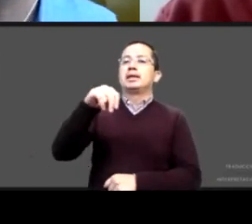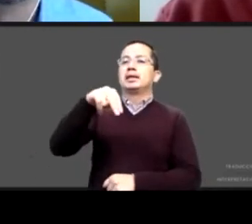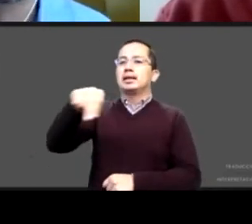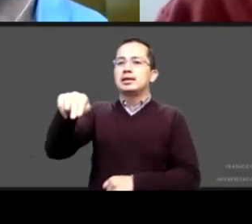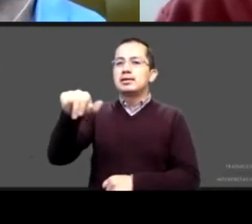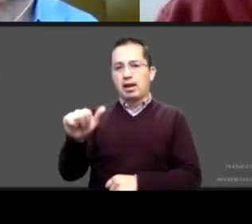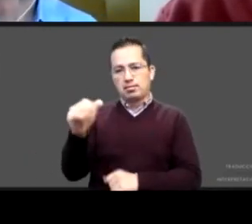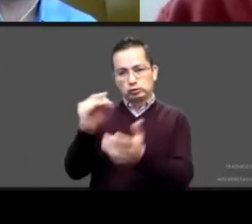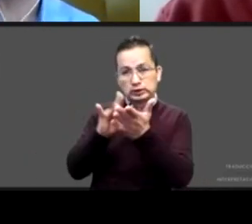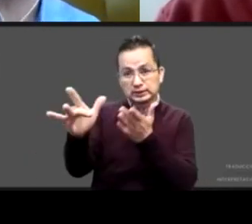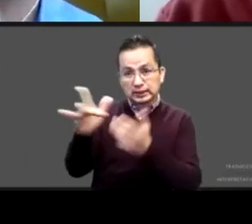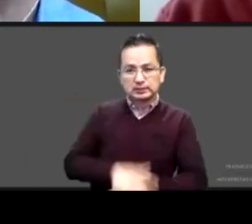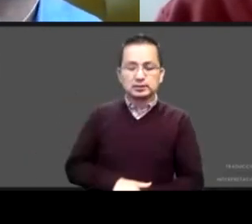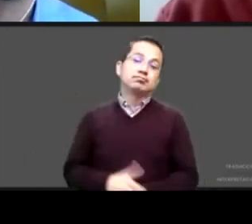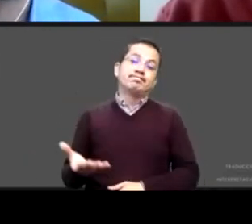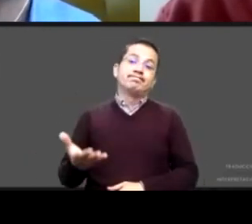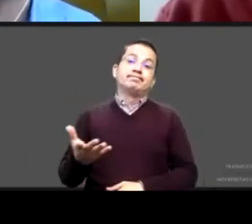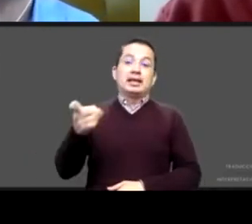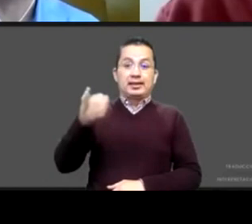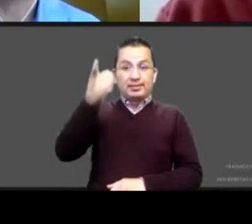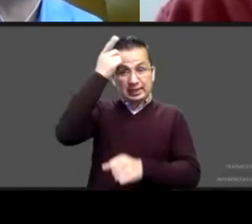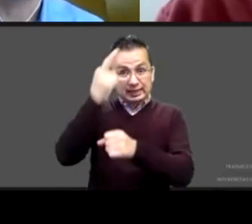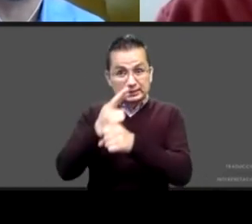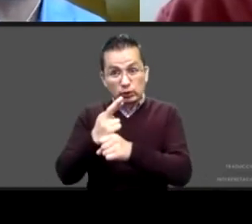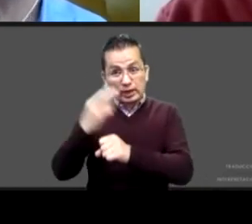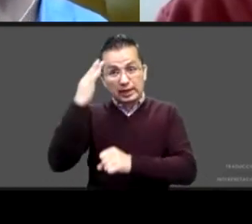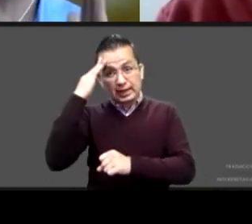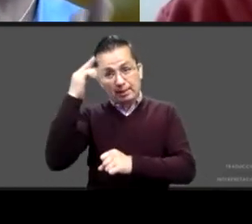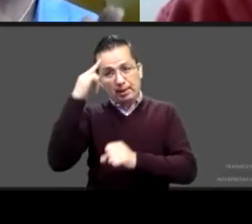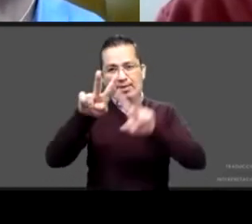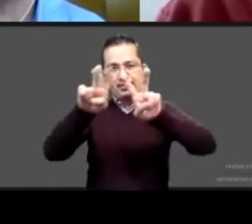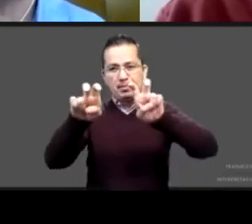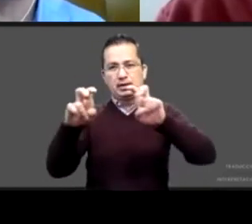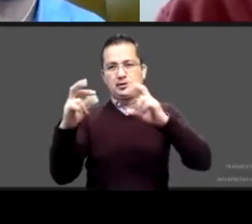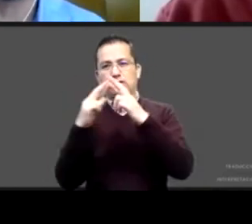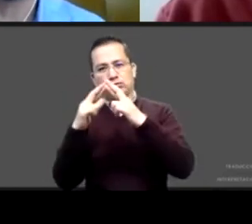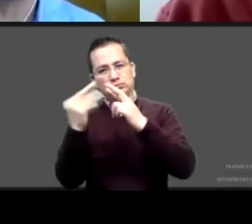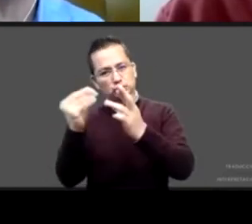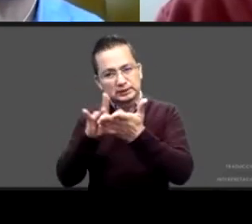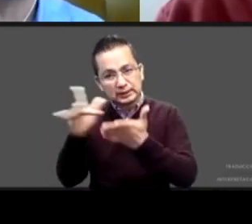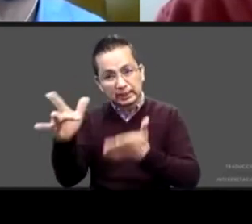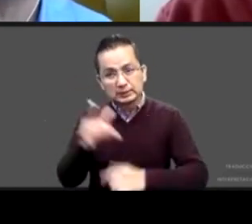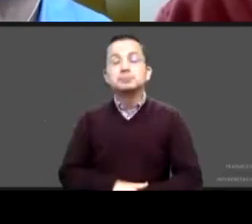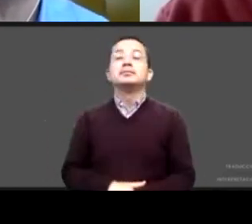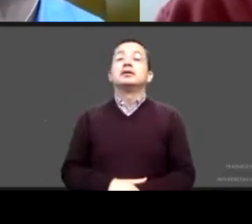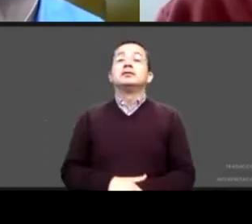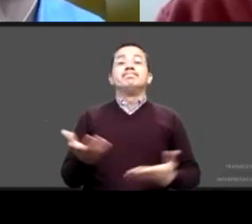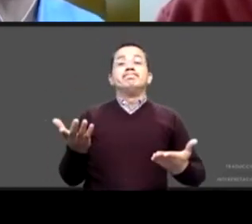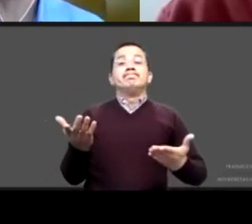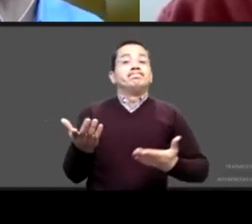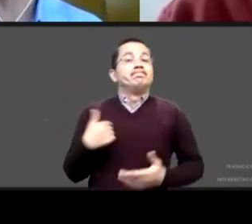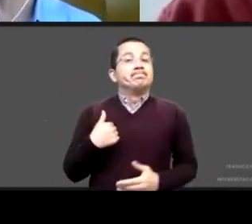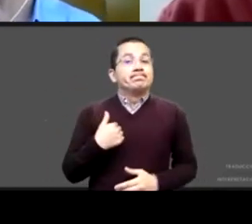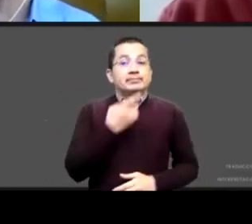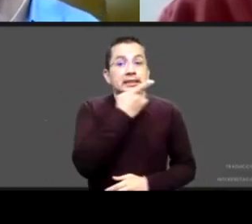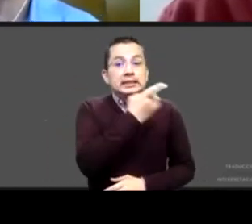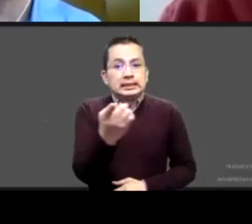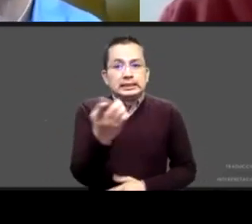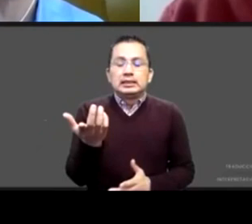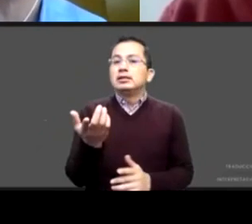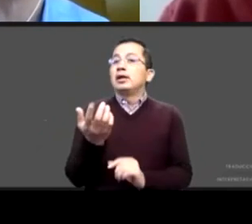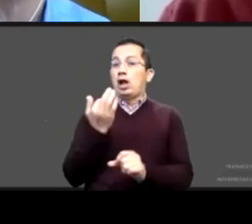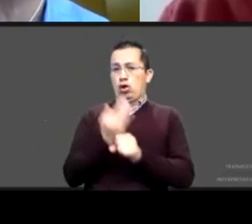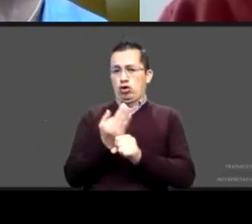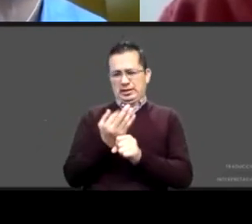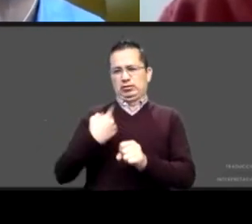por este espacio, a la Dirección General de Asuntos Religiosos, por supuesto. Solamente decirles que las herramientas, presentaciones, ligas y